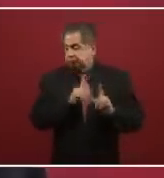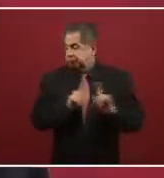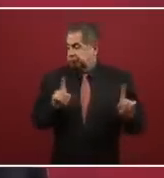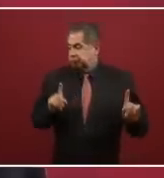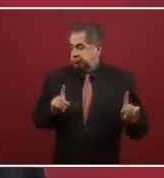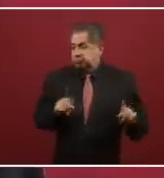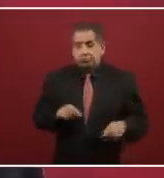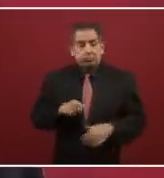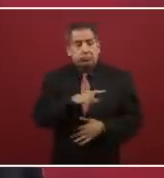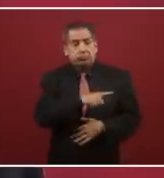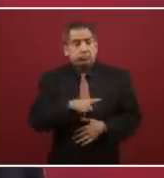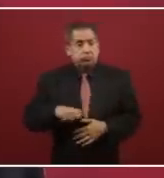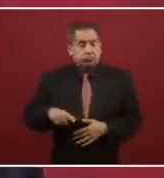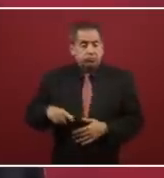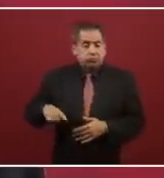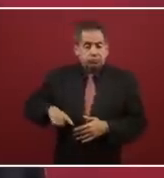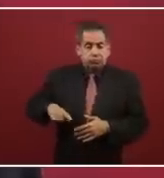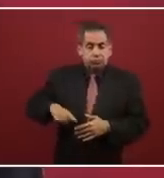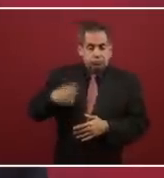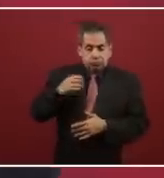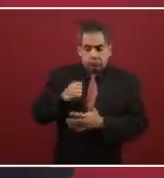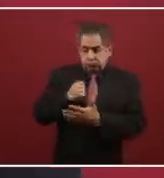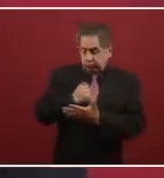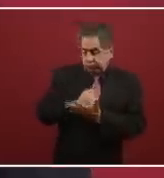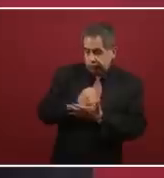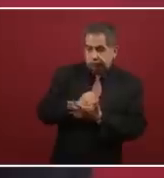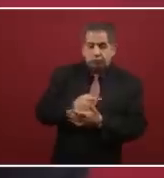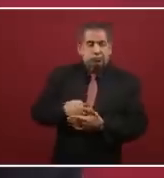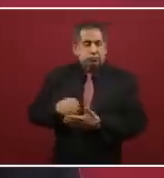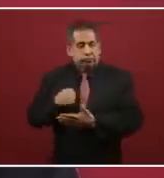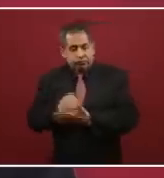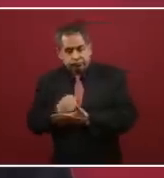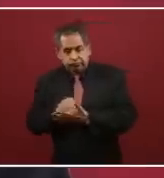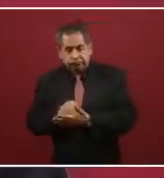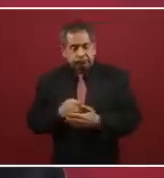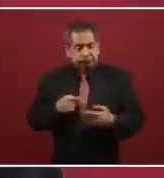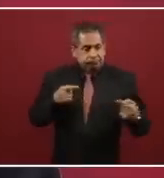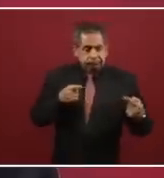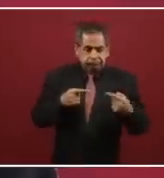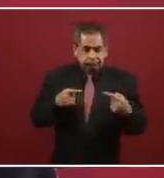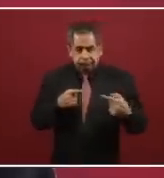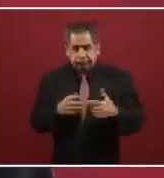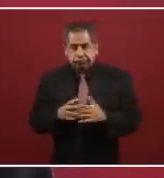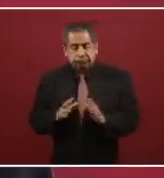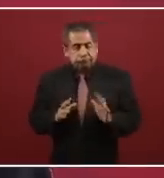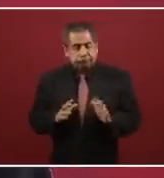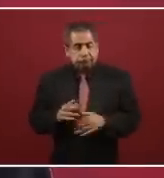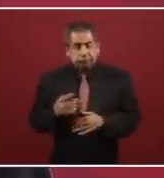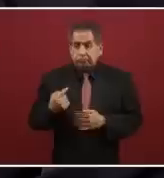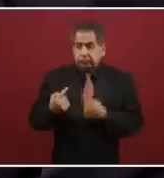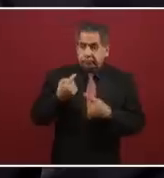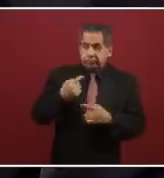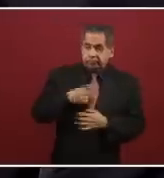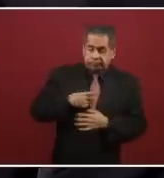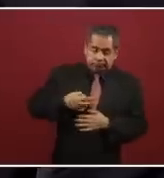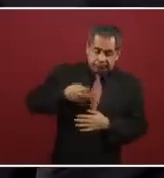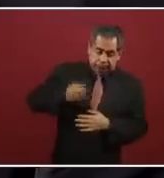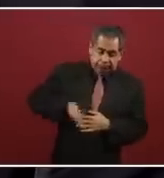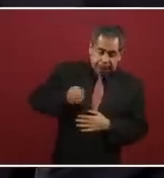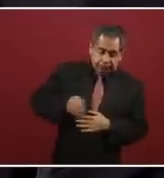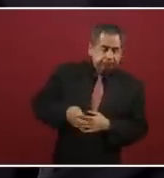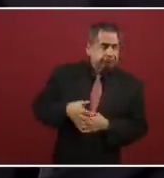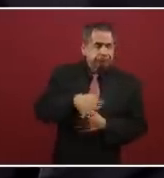Insistió el gobierno de entonces, insistieron todos en que aceptáramos, y dijimos, eso